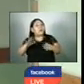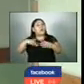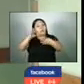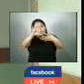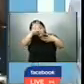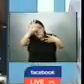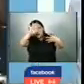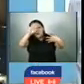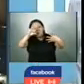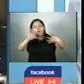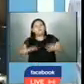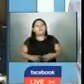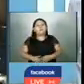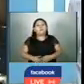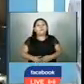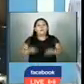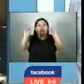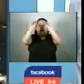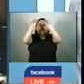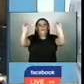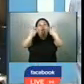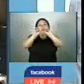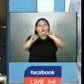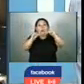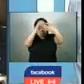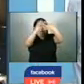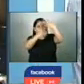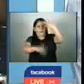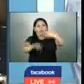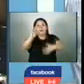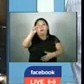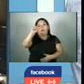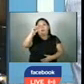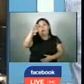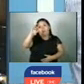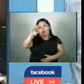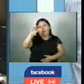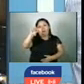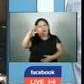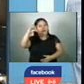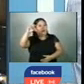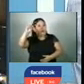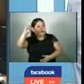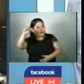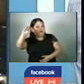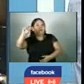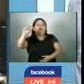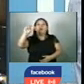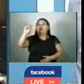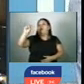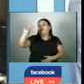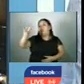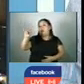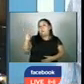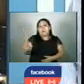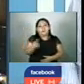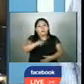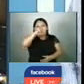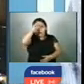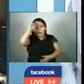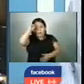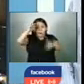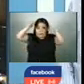la selección. En la página o la plataforma es registro.nacerconcariño.gov.sb, cada uno de los trabajadores de la salud